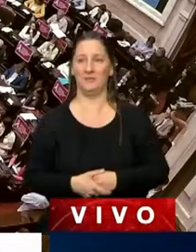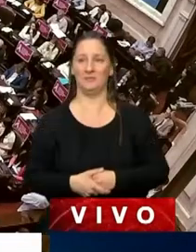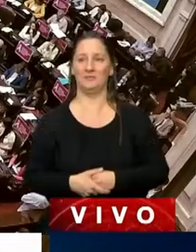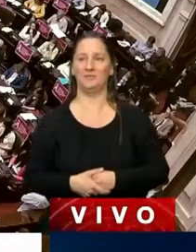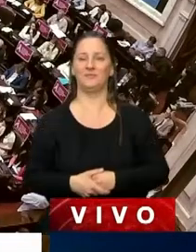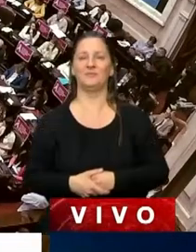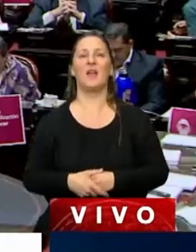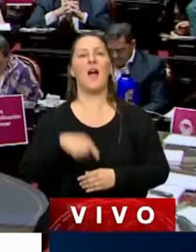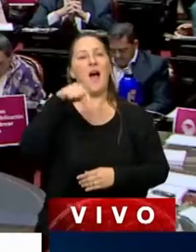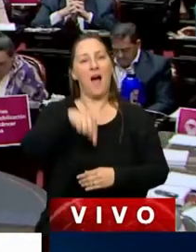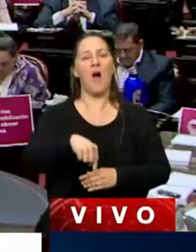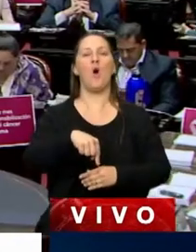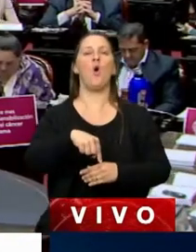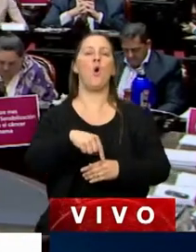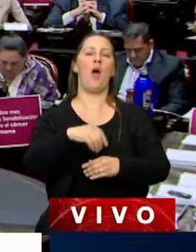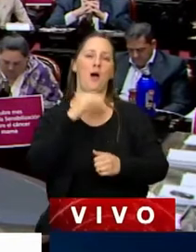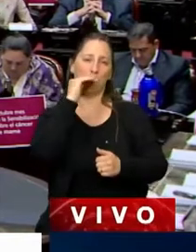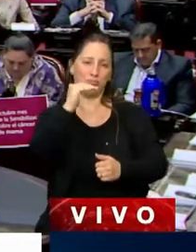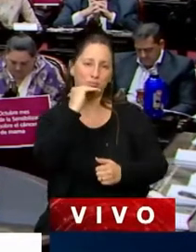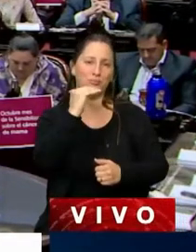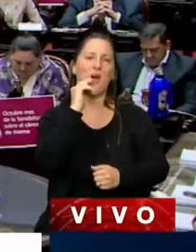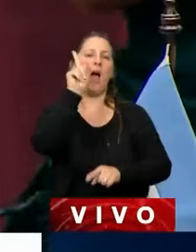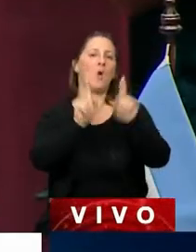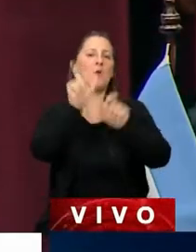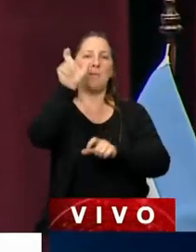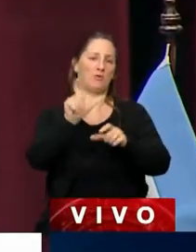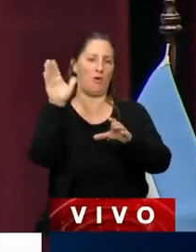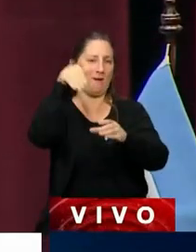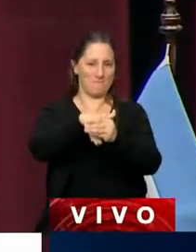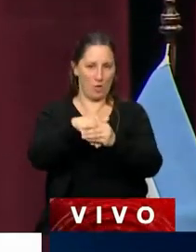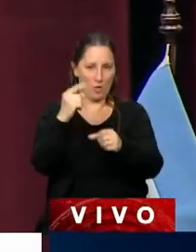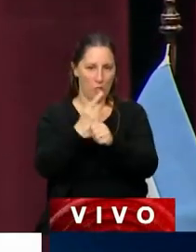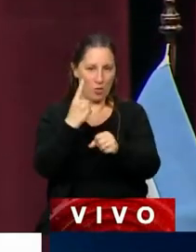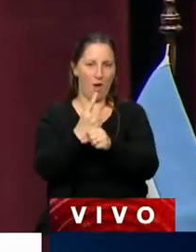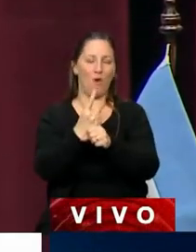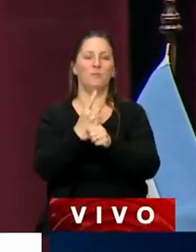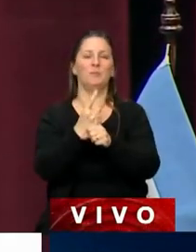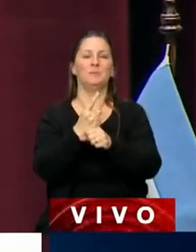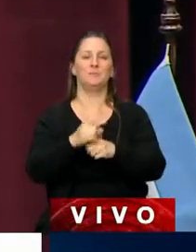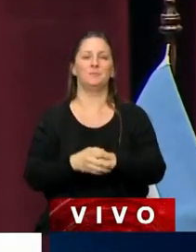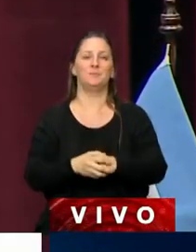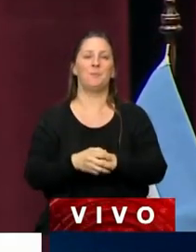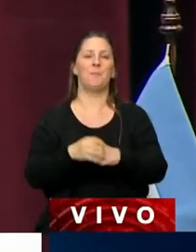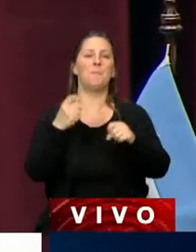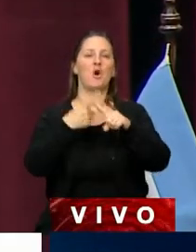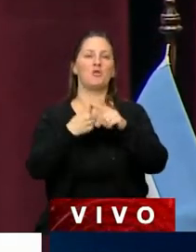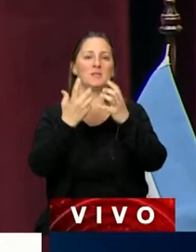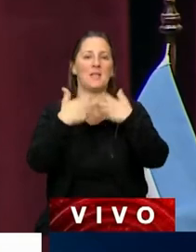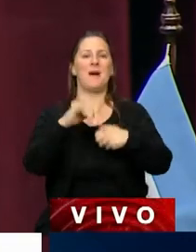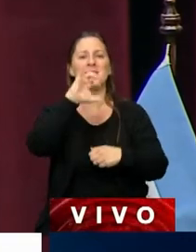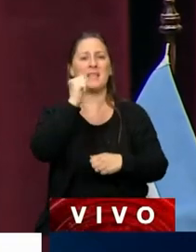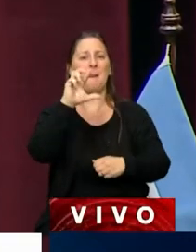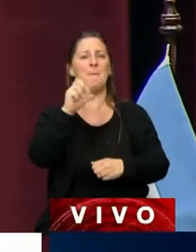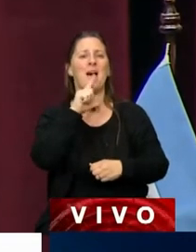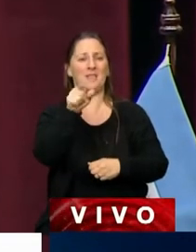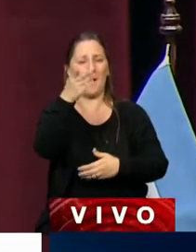Les voy a tomar de manera verbal a aquellos que no pudieron emitir el voto por el sistema. Diputado Zapata,